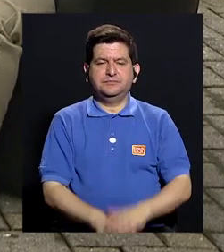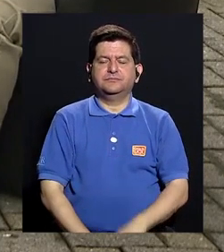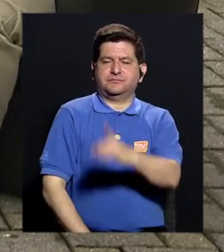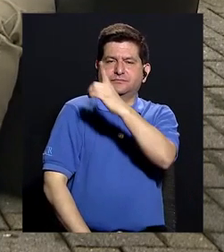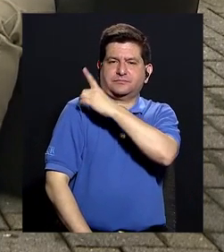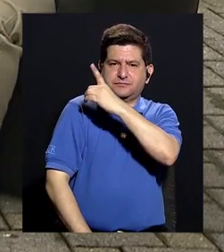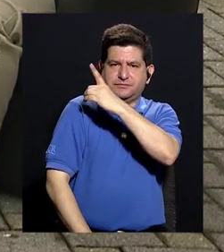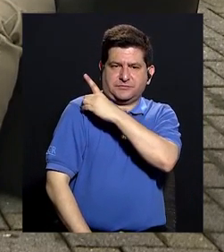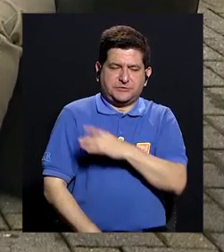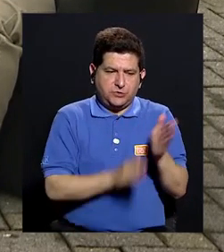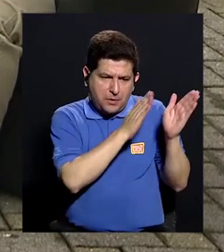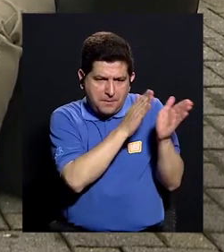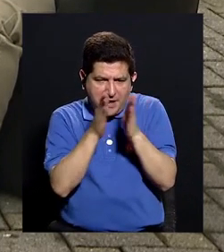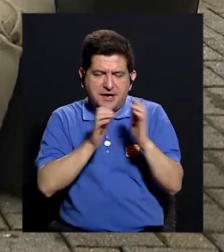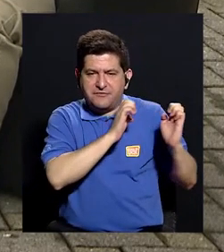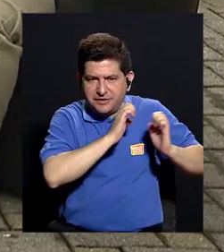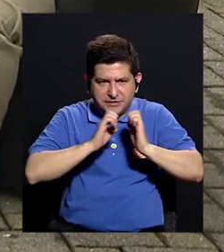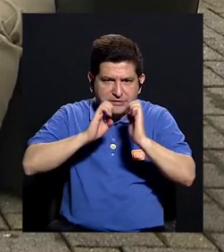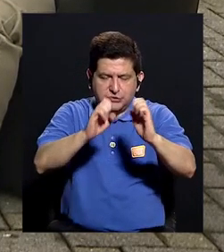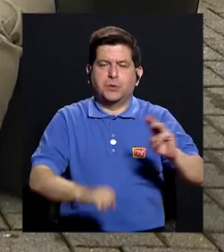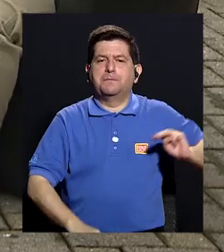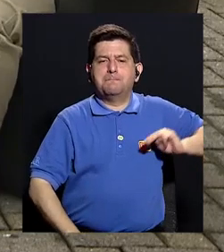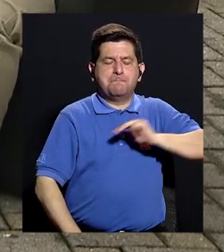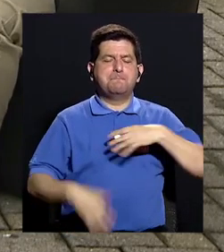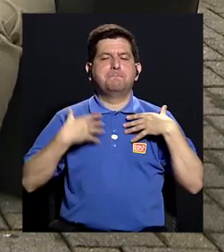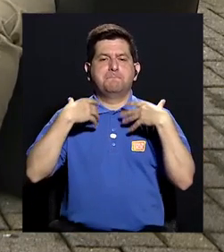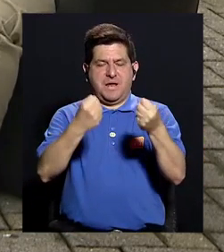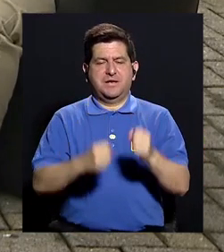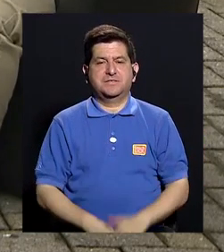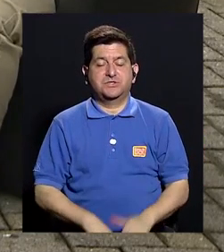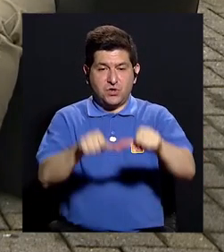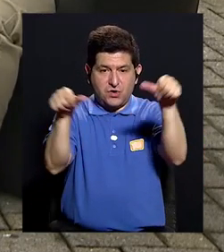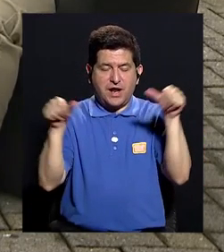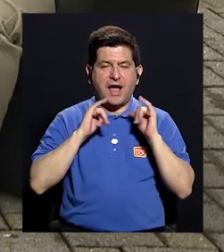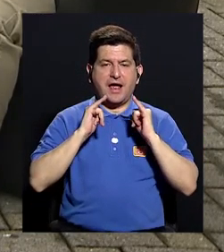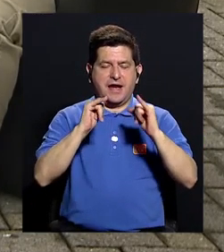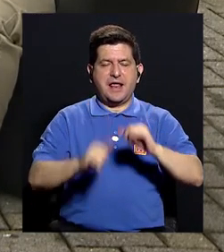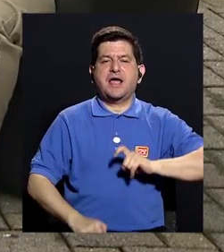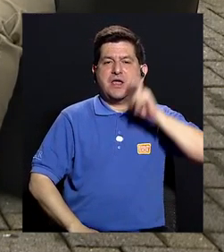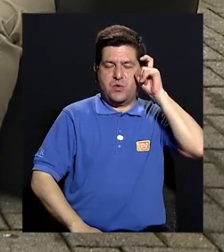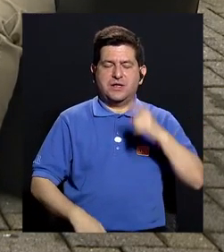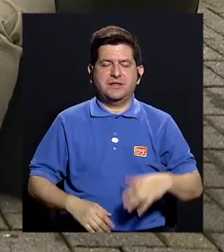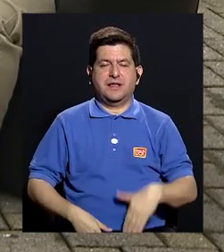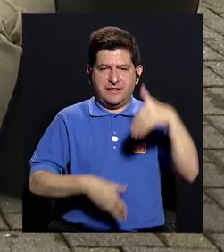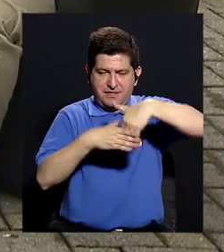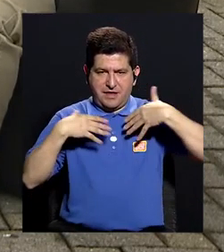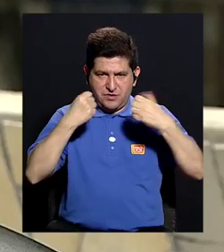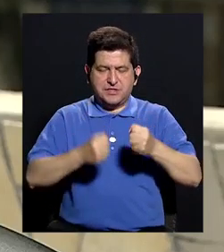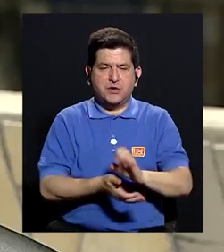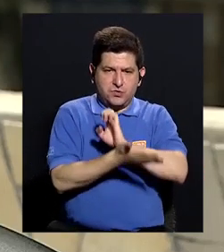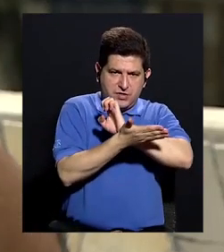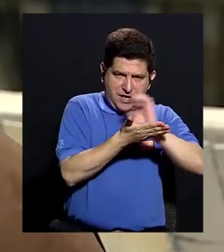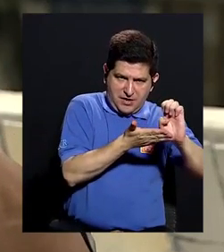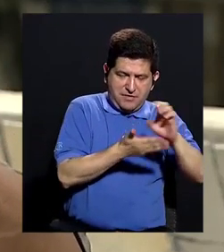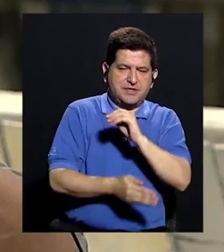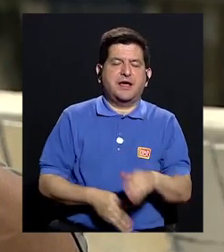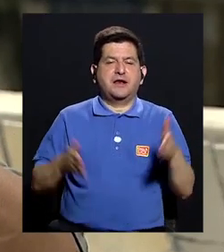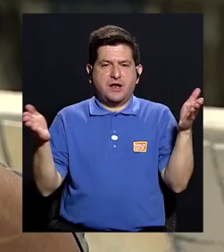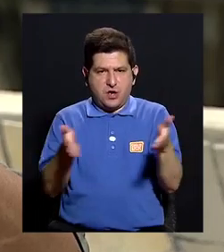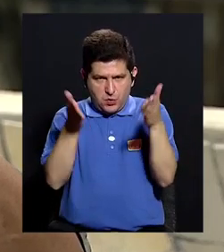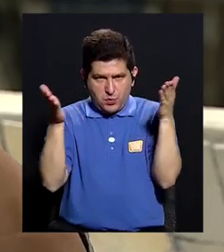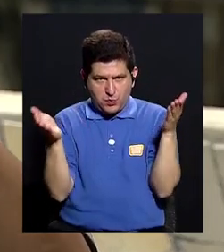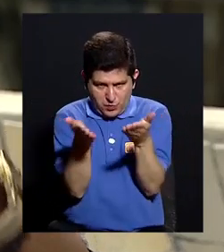trabaja en la dirección de planificación estratégica del Ministerio de Salud en el área de igualdad de género en salud, prevención